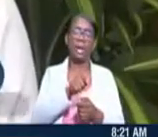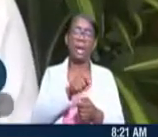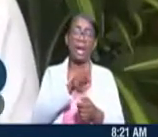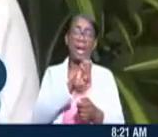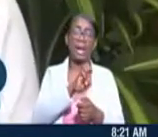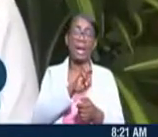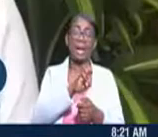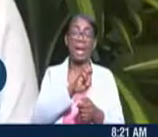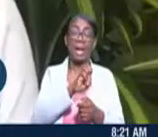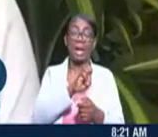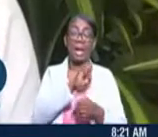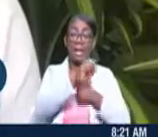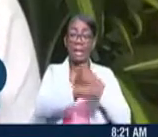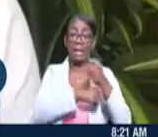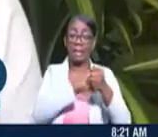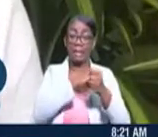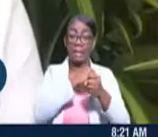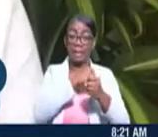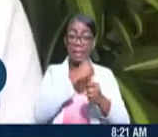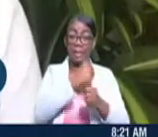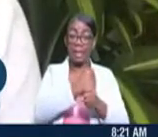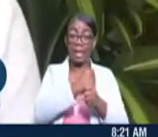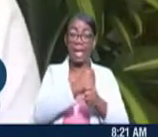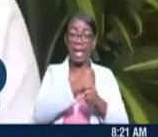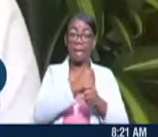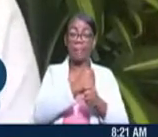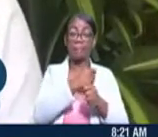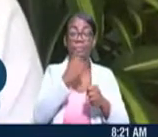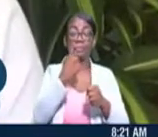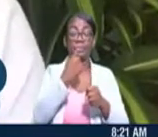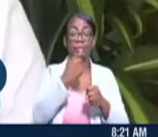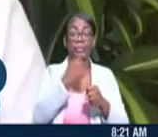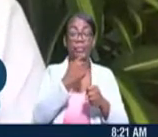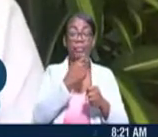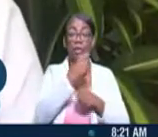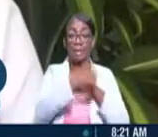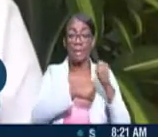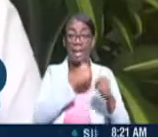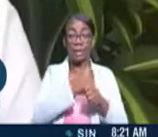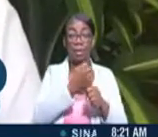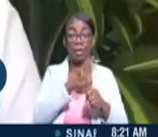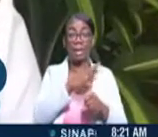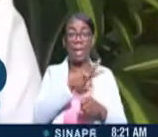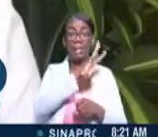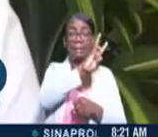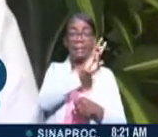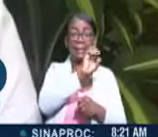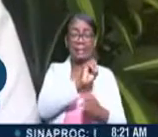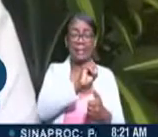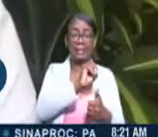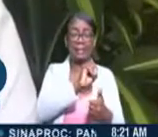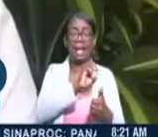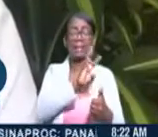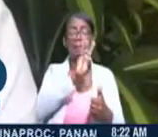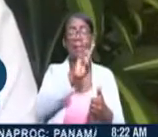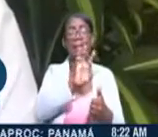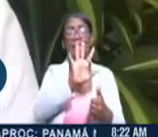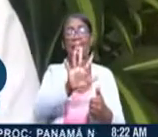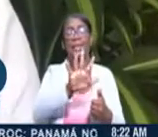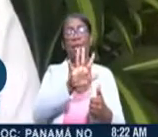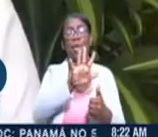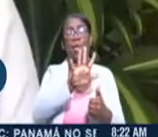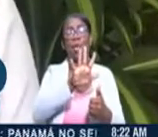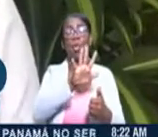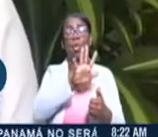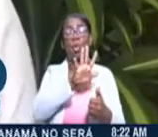averaje de los capitanes en la pesca industrial en Panamá oscila entre los 60 a los 65 años. Y